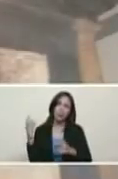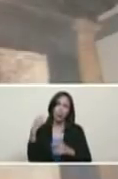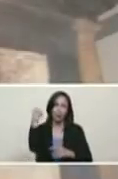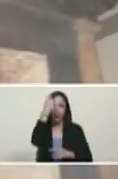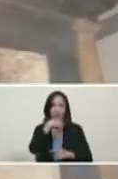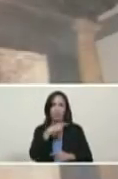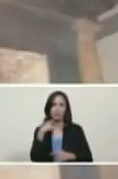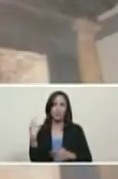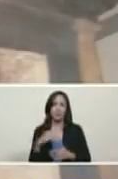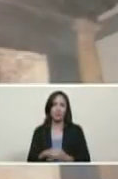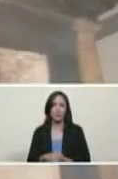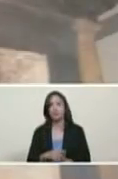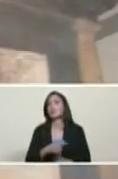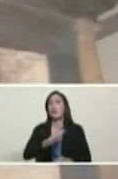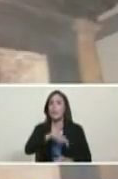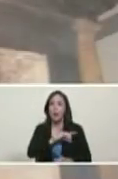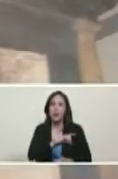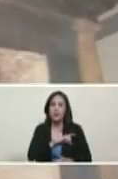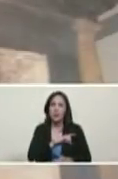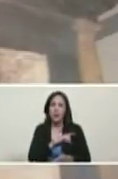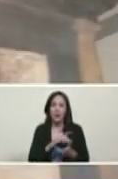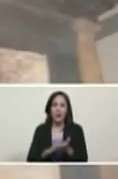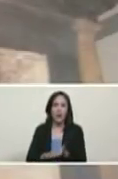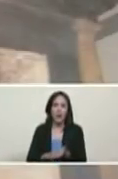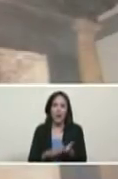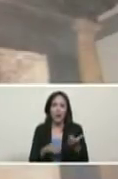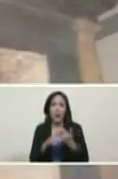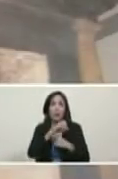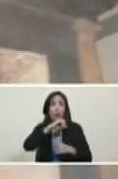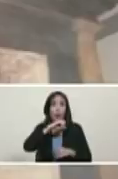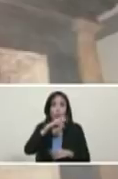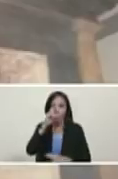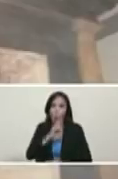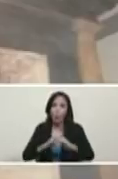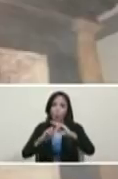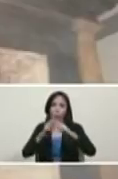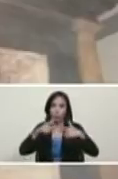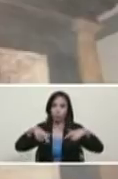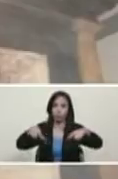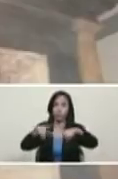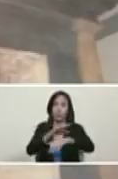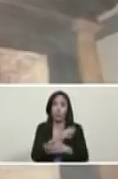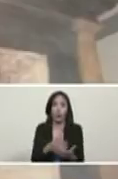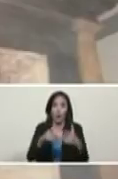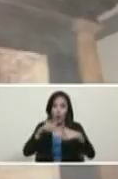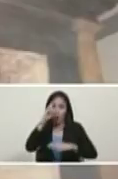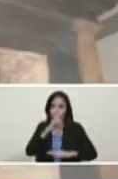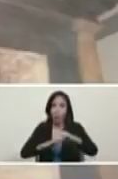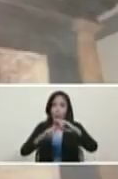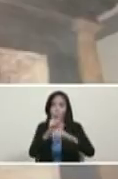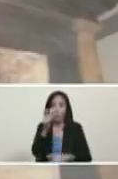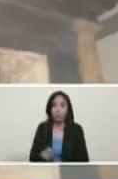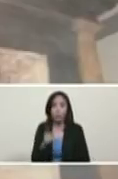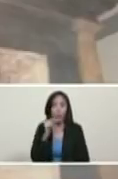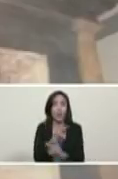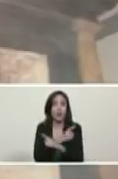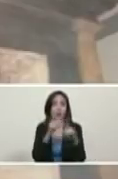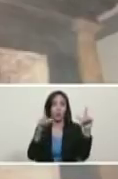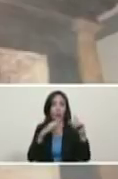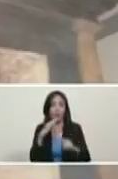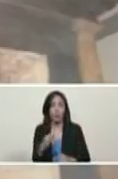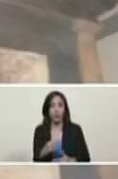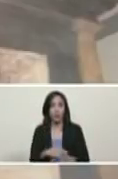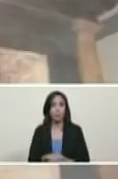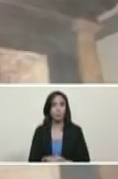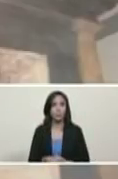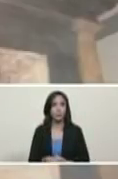Español. Allí está el homenaje histórico que le hace el pueblo de Venezuela a uno de sus libertadores, a José Félix Rivas.